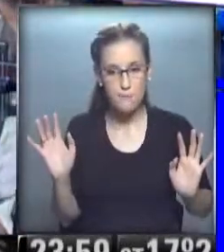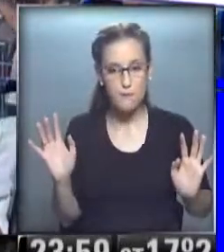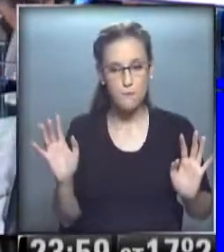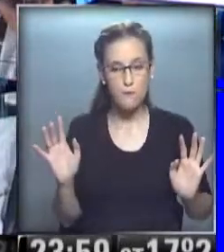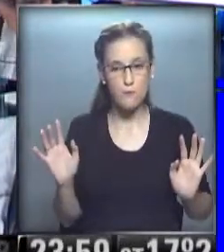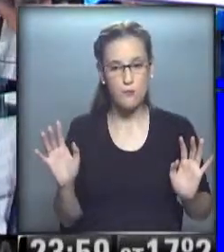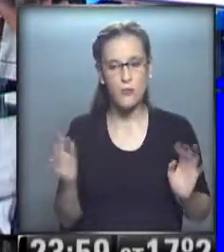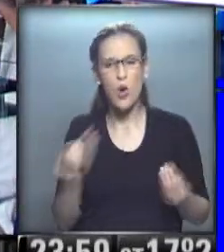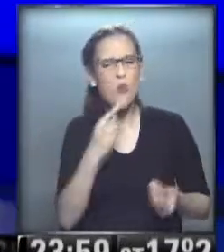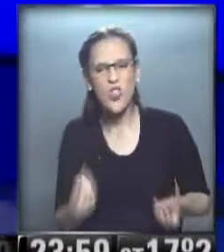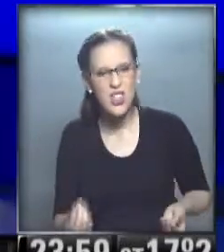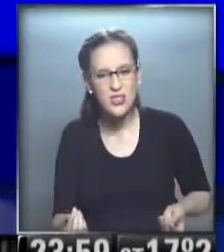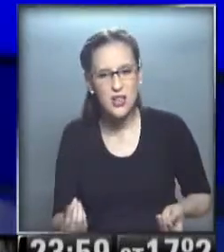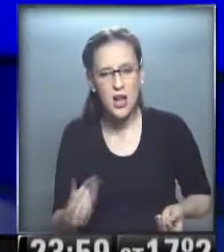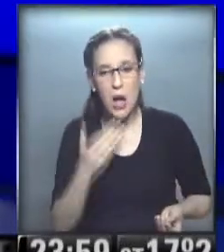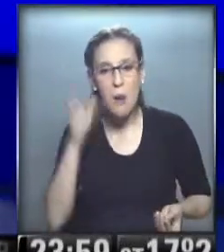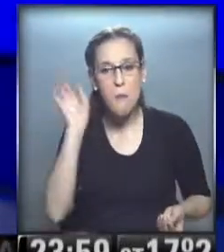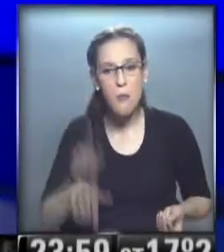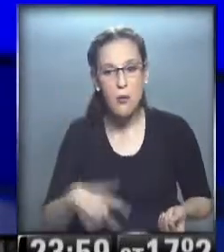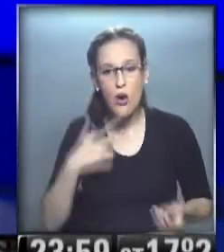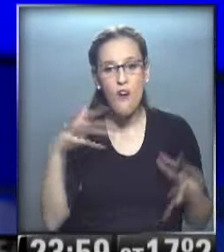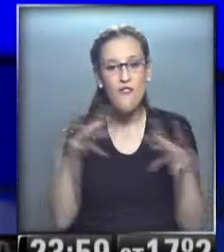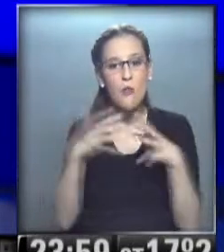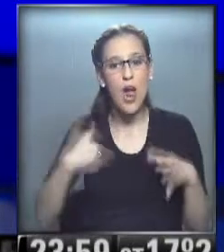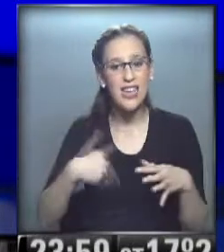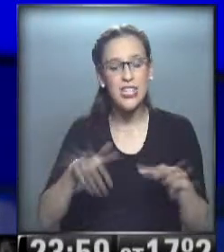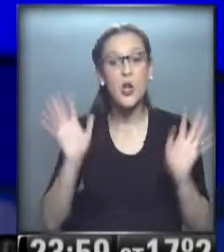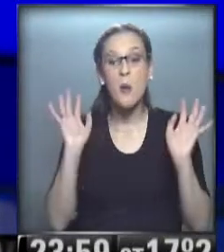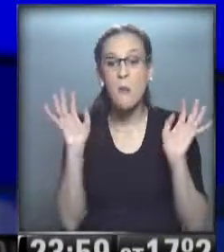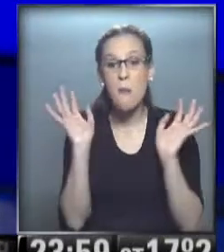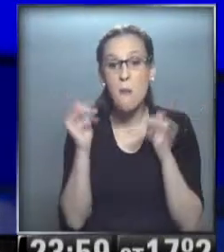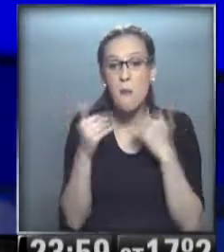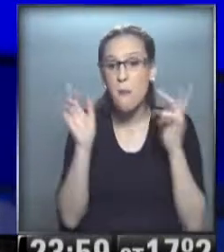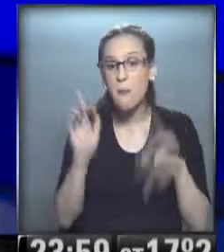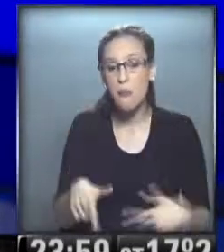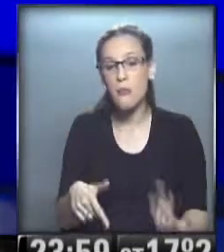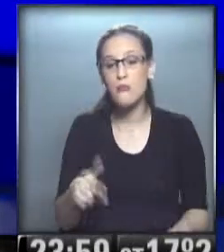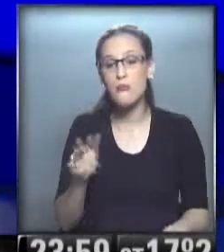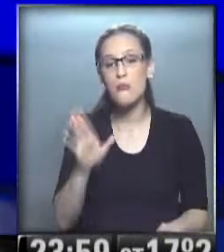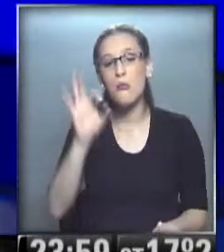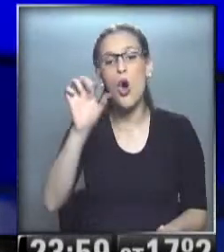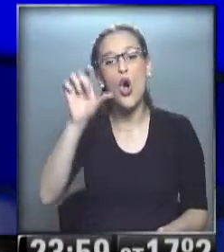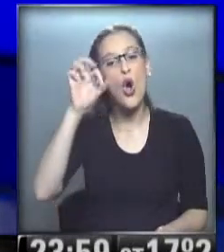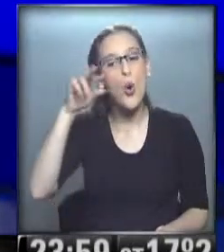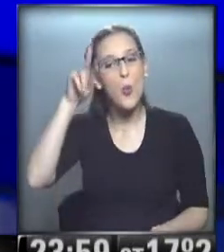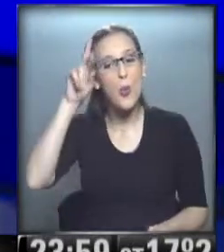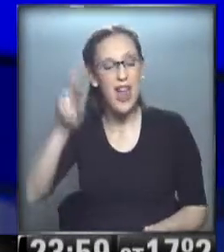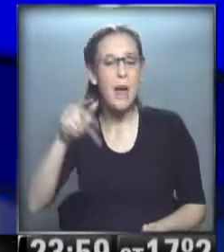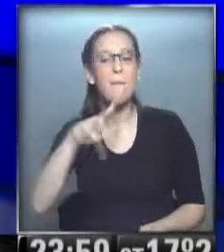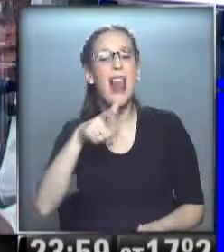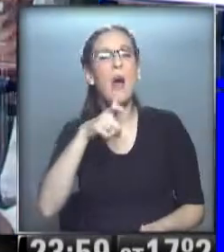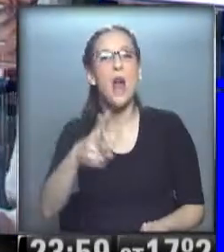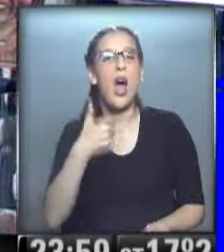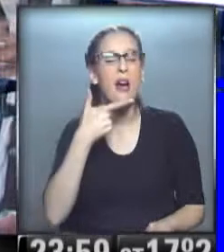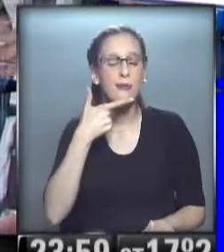Vancouver, ¿no se dice? No sé, en el fútbol argentino. Vancouver, ¿no es? Vancouver. Bueno, claro, sí, en este caso sí, pero como